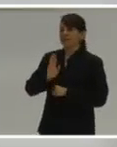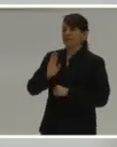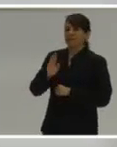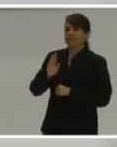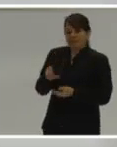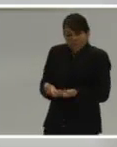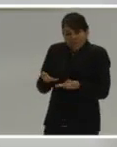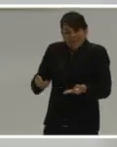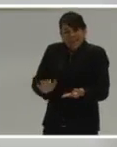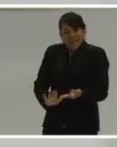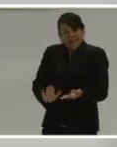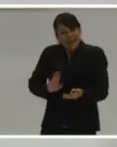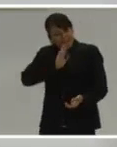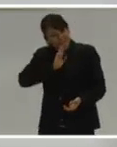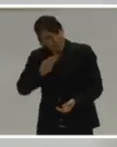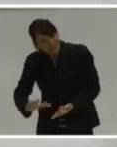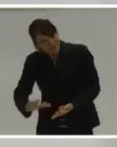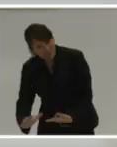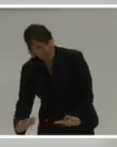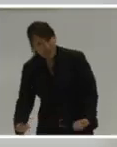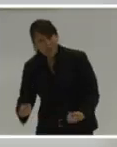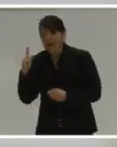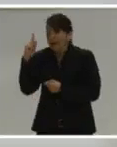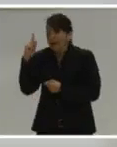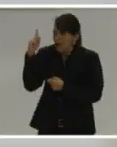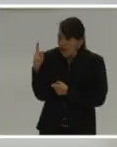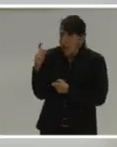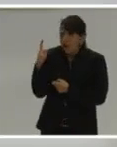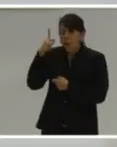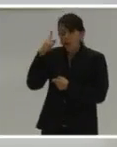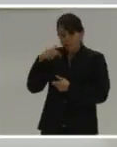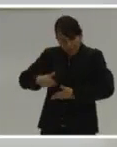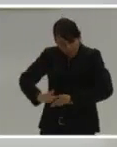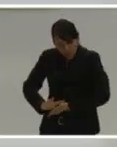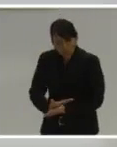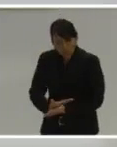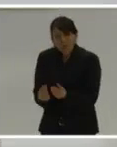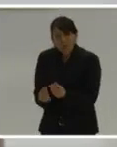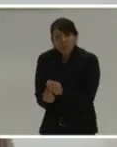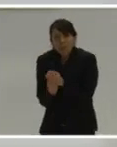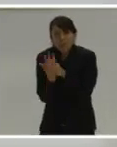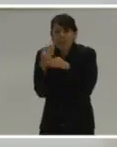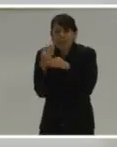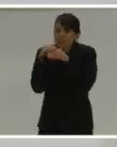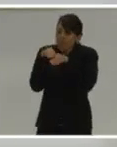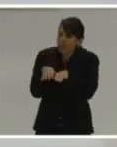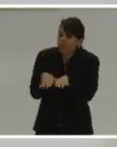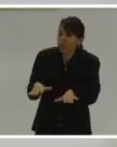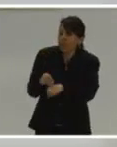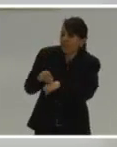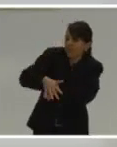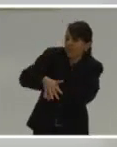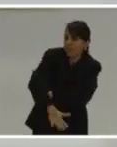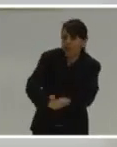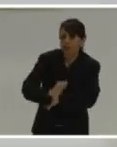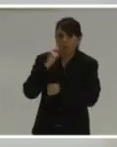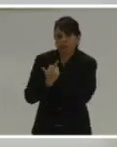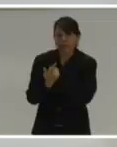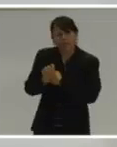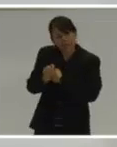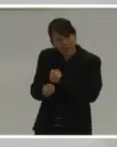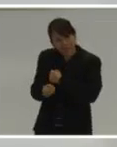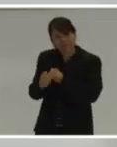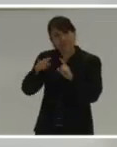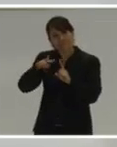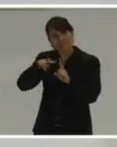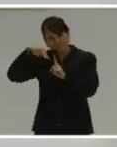nuestra construcción cósmica, son parte de cómo esta cosmovisión tiene que ver con lo político,